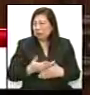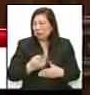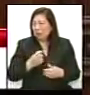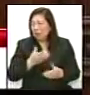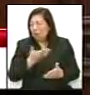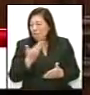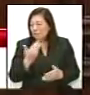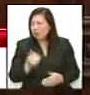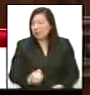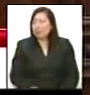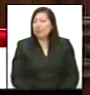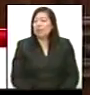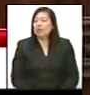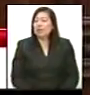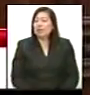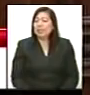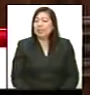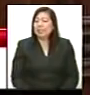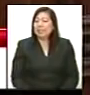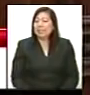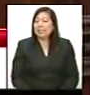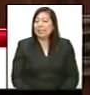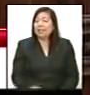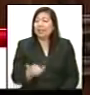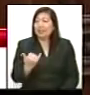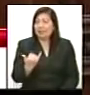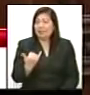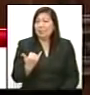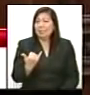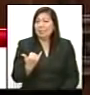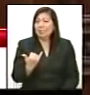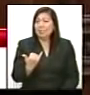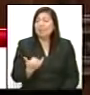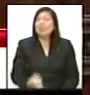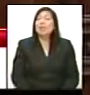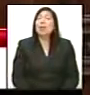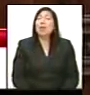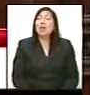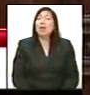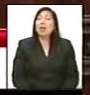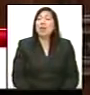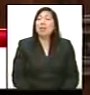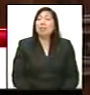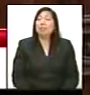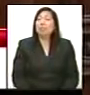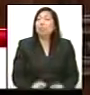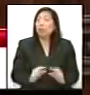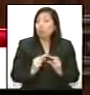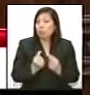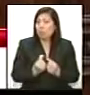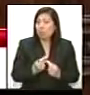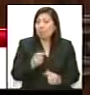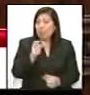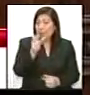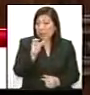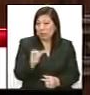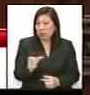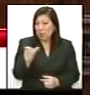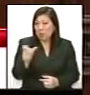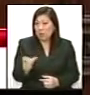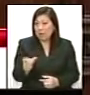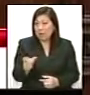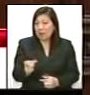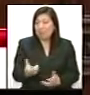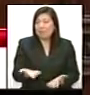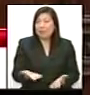olvido, creo que esta mañana y esta tarde un grupo de peruanos, en lo que